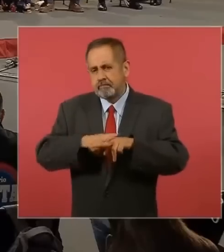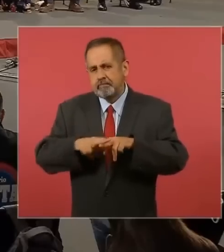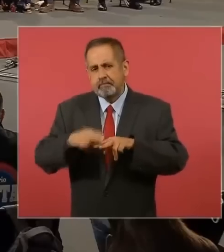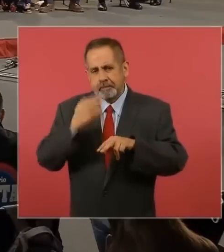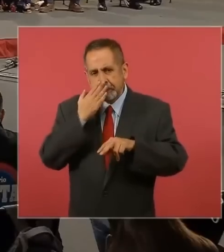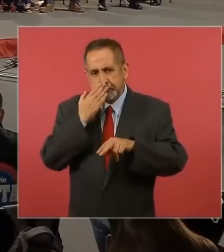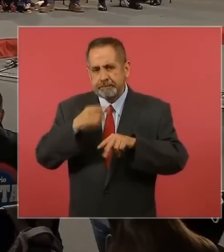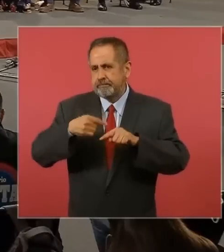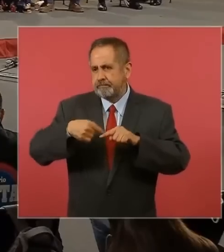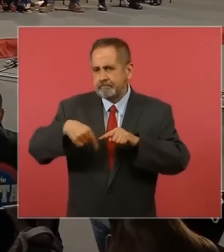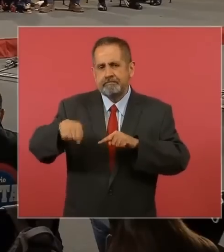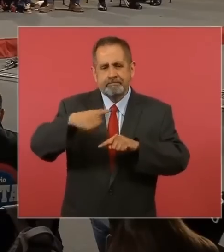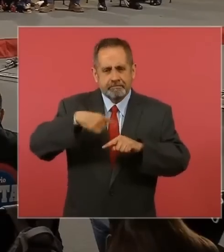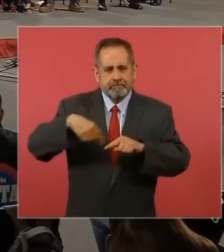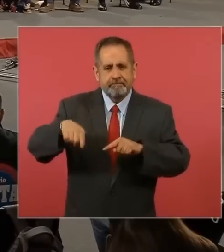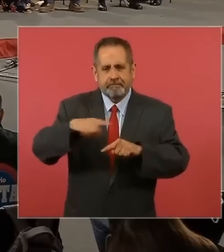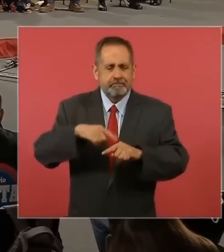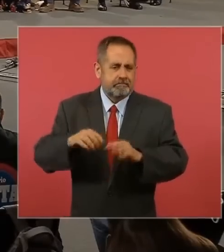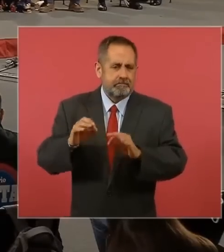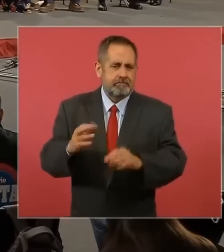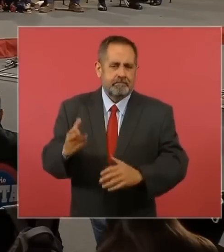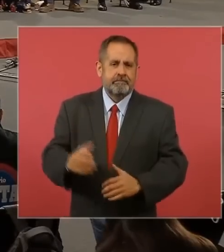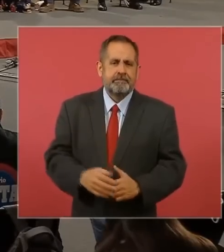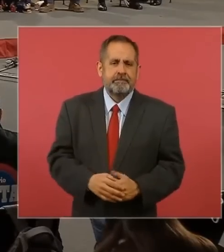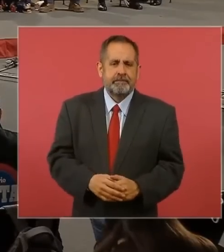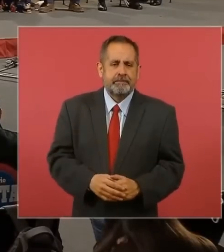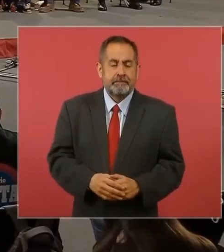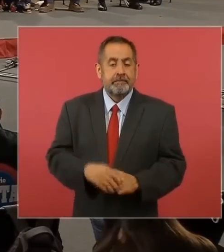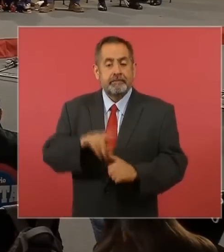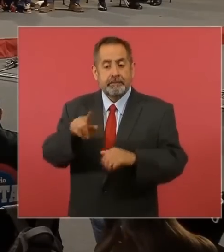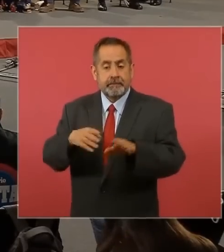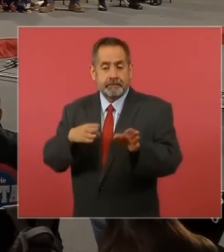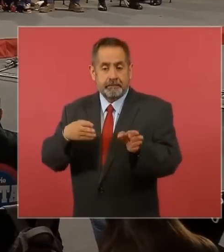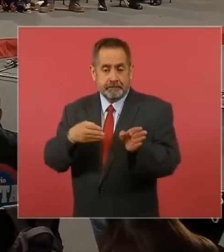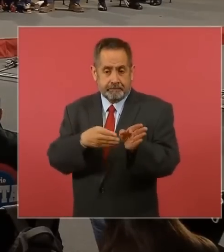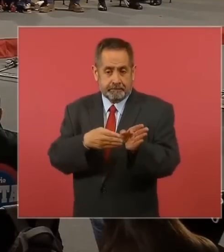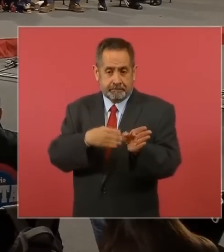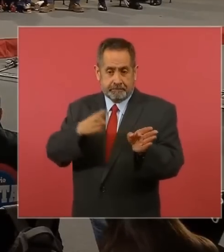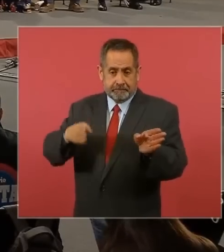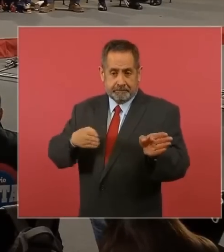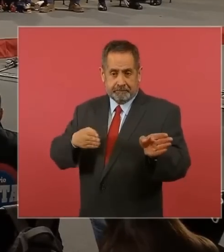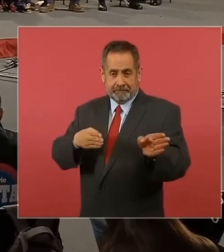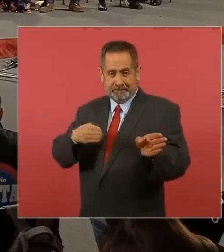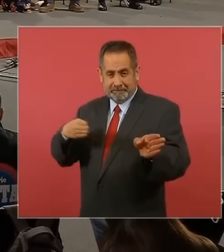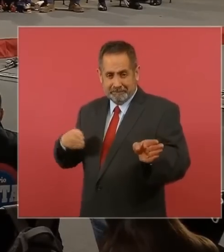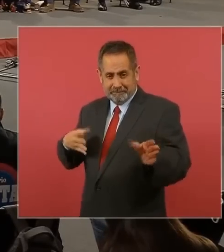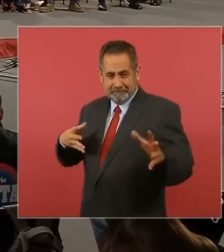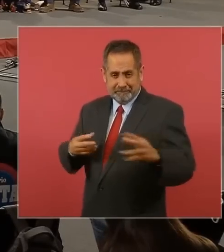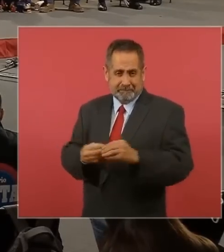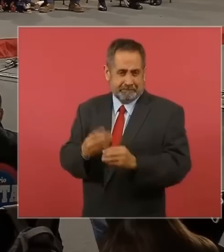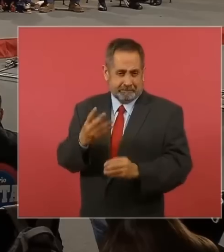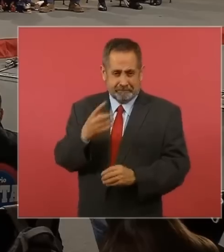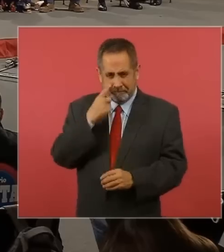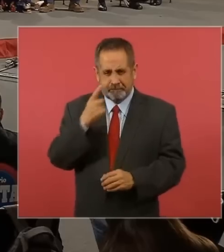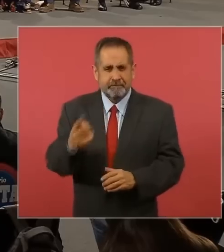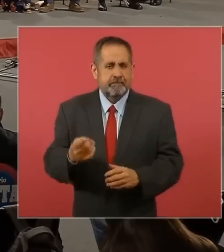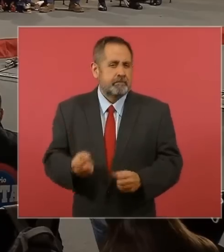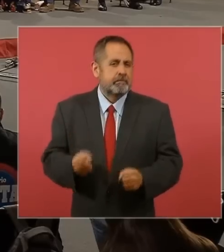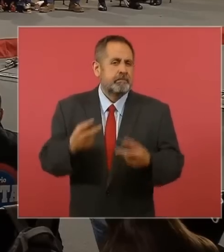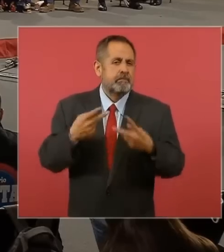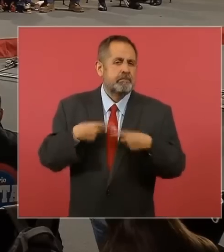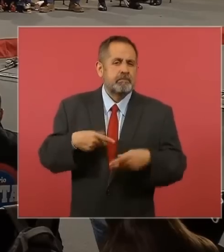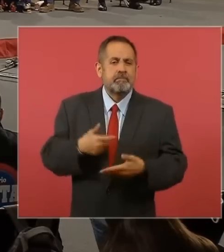tener nuestro tren de 4 coches. ¿Cuánta gente vamos a mover? En la siguiente lámina, porque nos